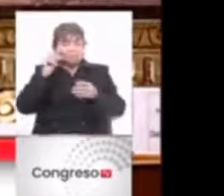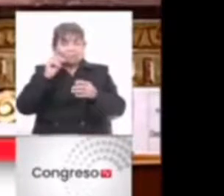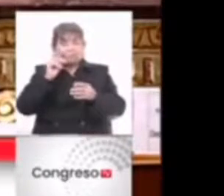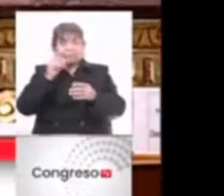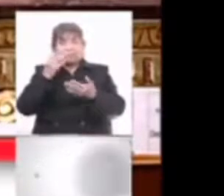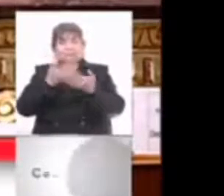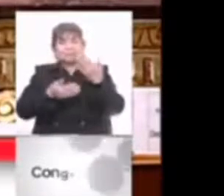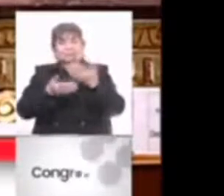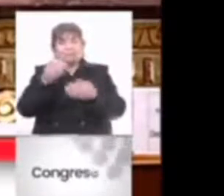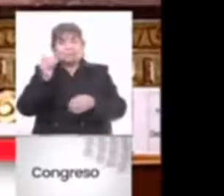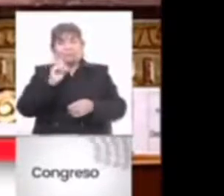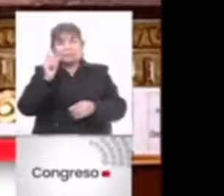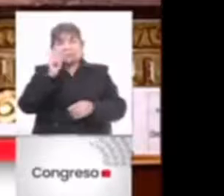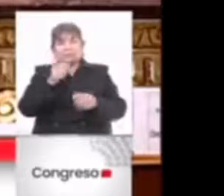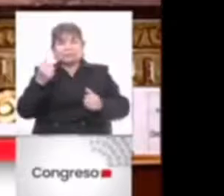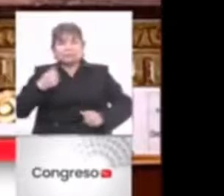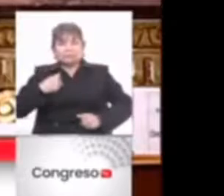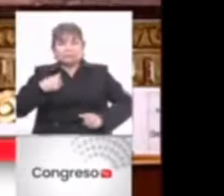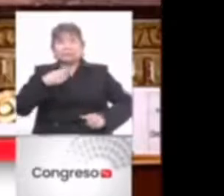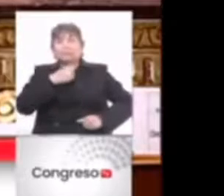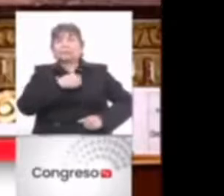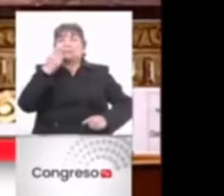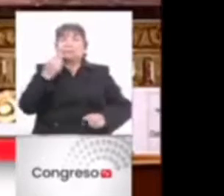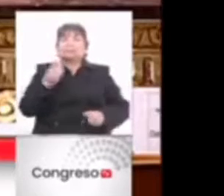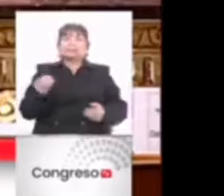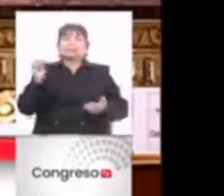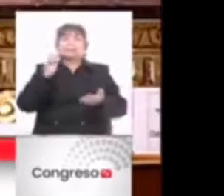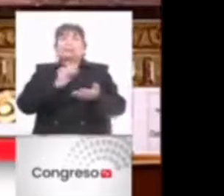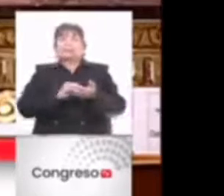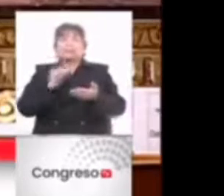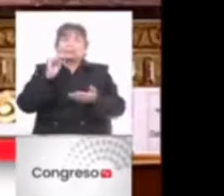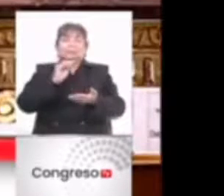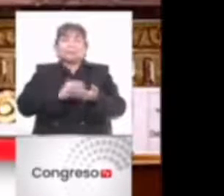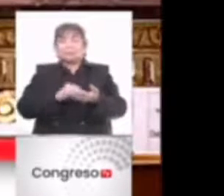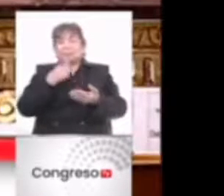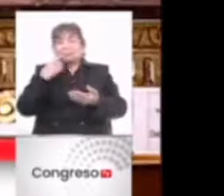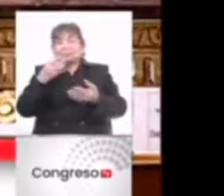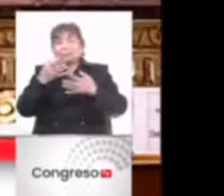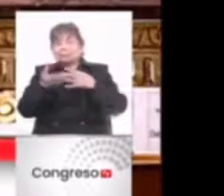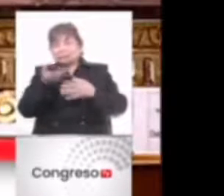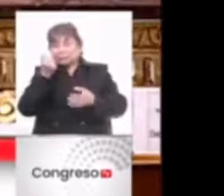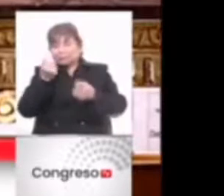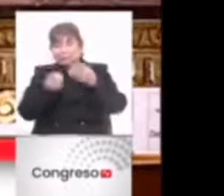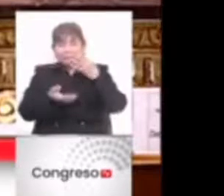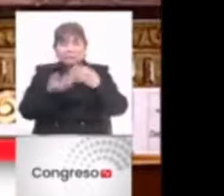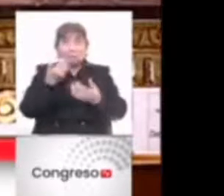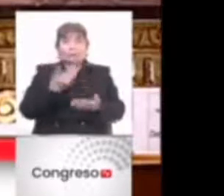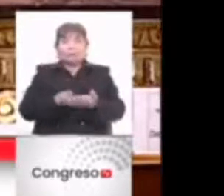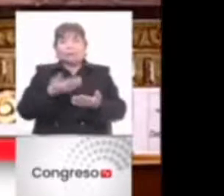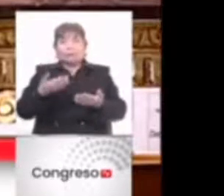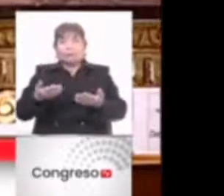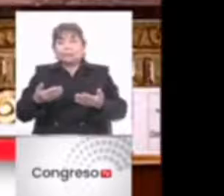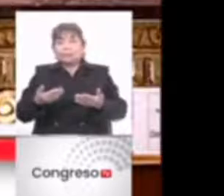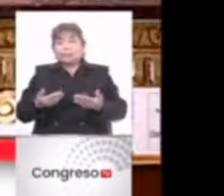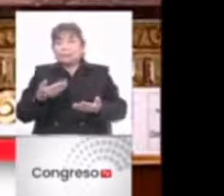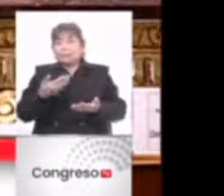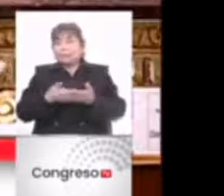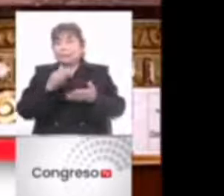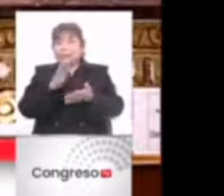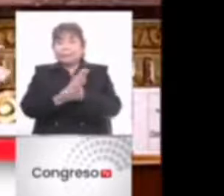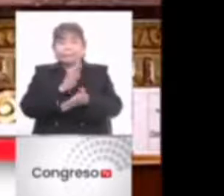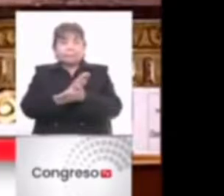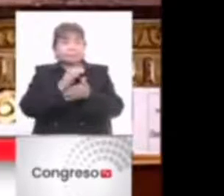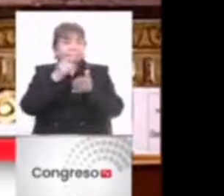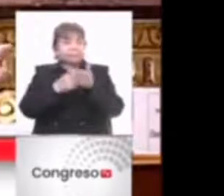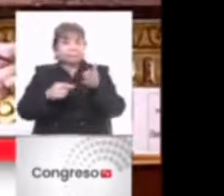no manoseemos a las Fuerzas Armadas, porque cada vez más y más vamos, se va a sacar cosas y se van a presentar más documentos